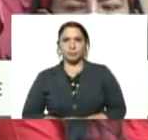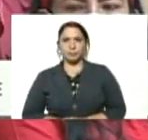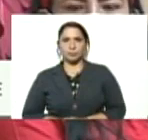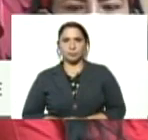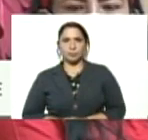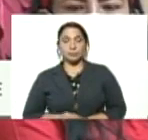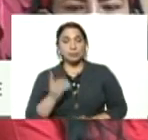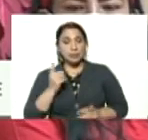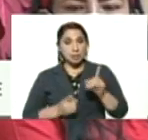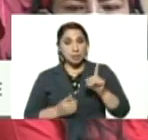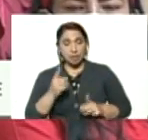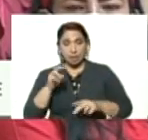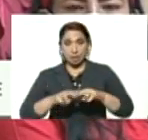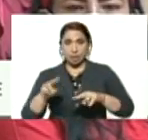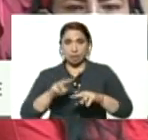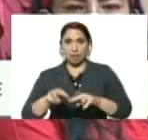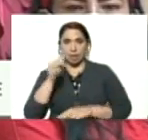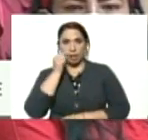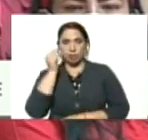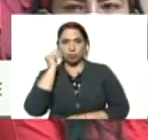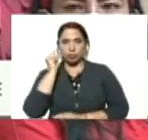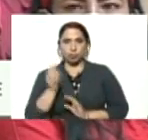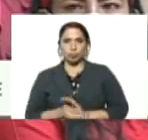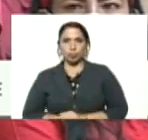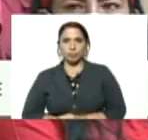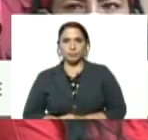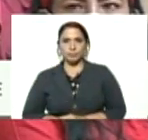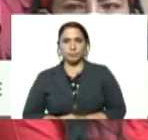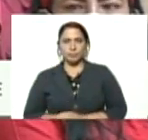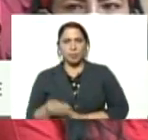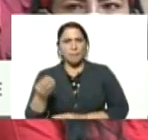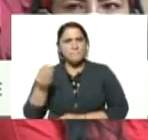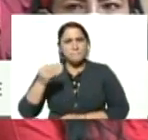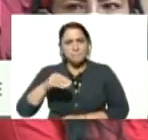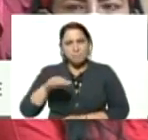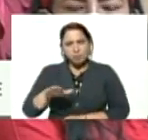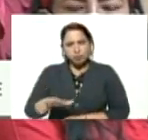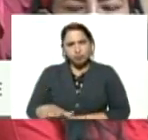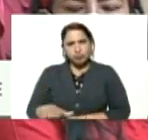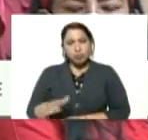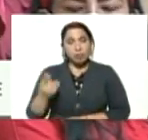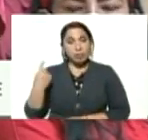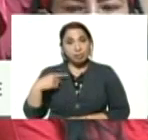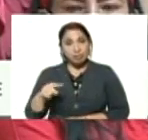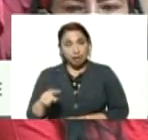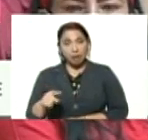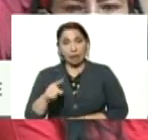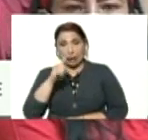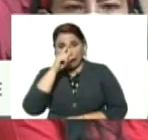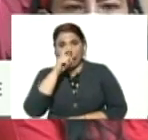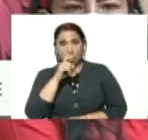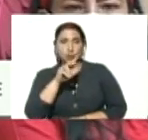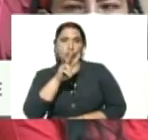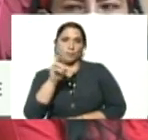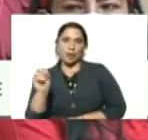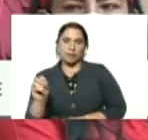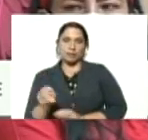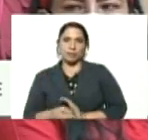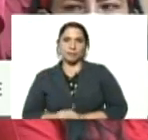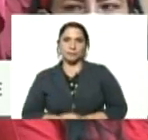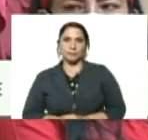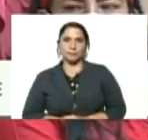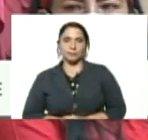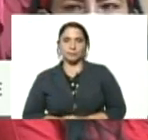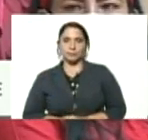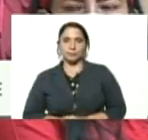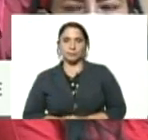algunos niños más pequeños, tengan su edad de 20 años,